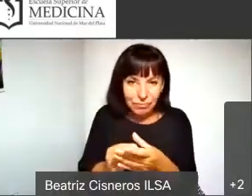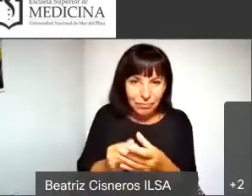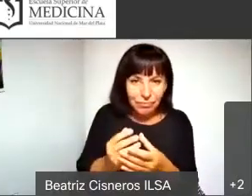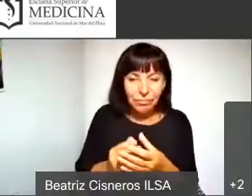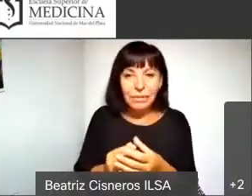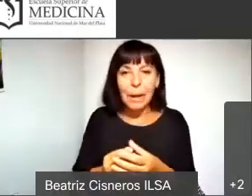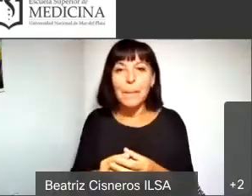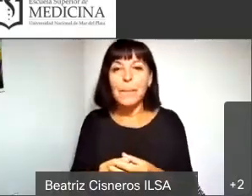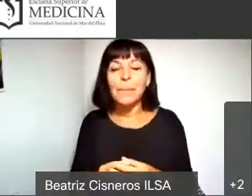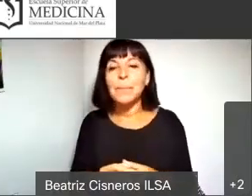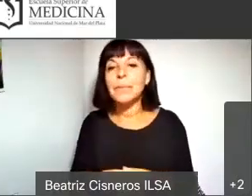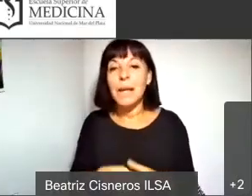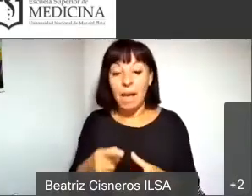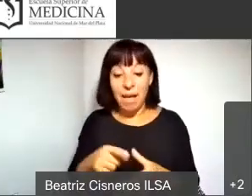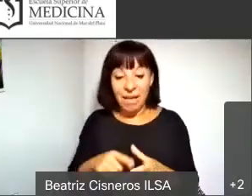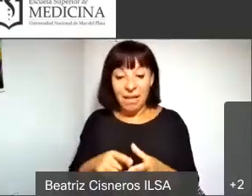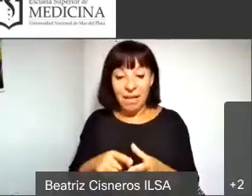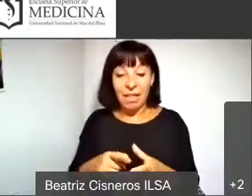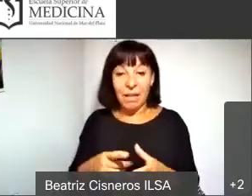fuente